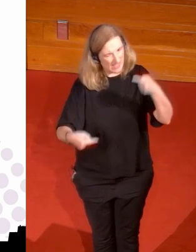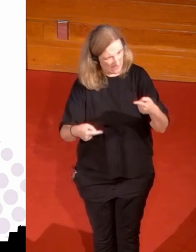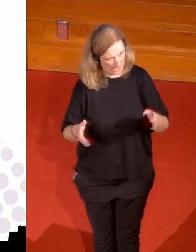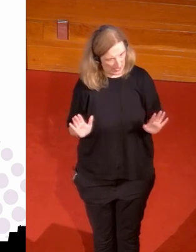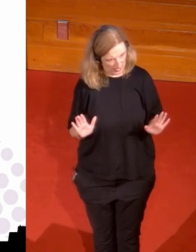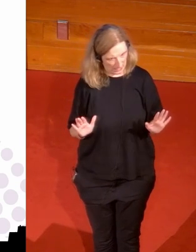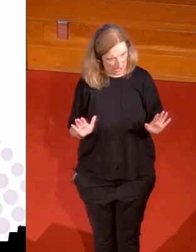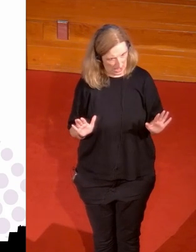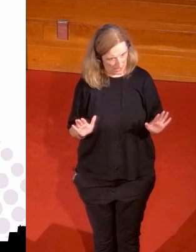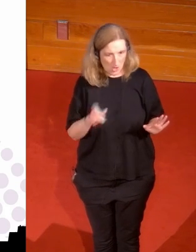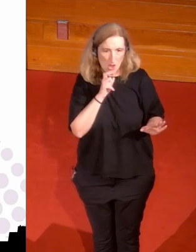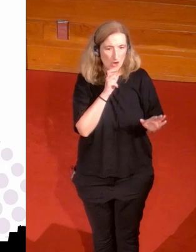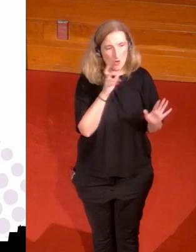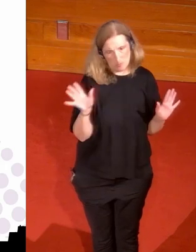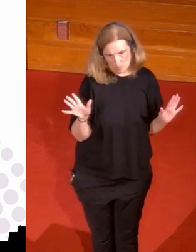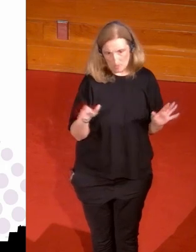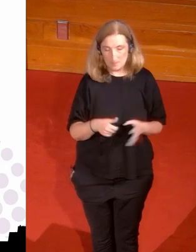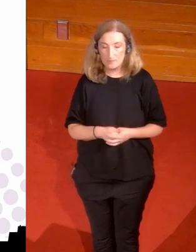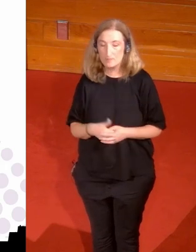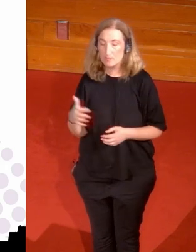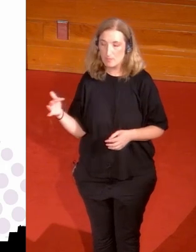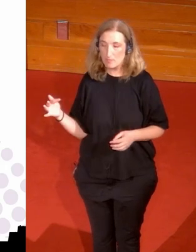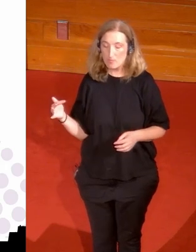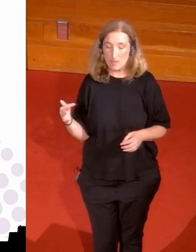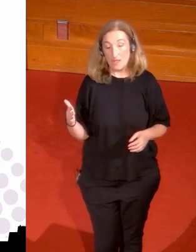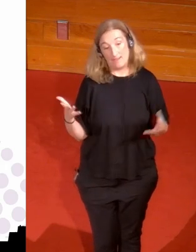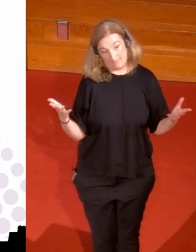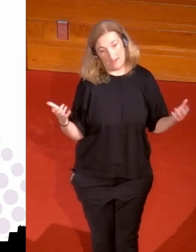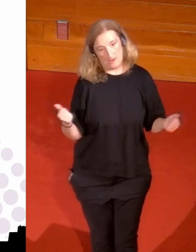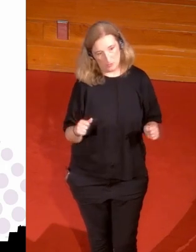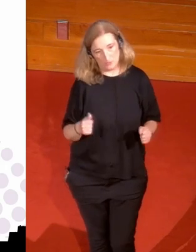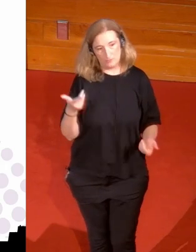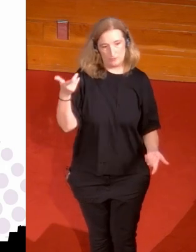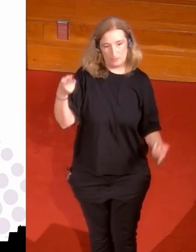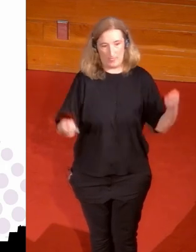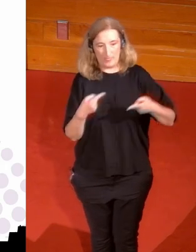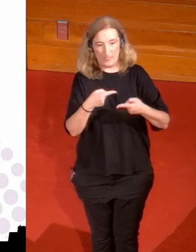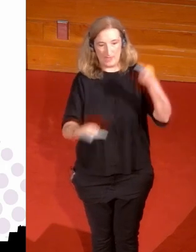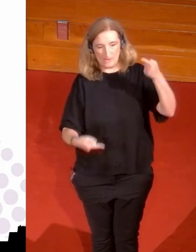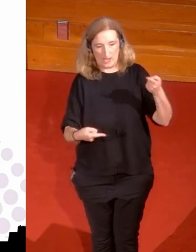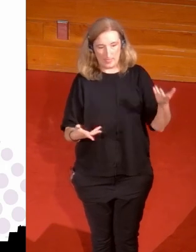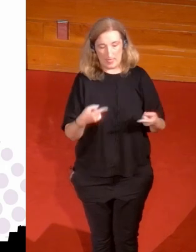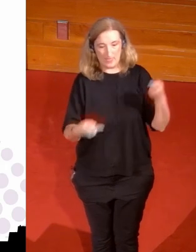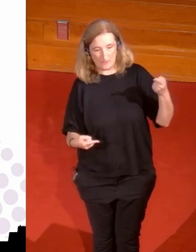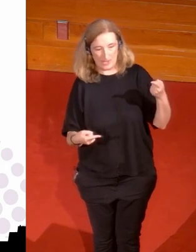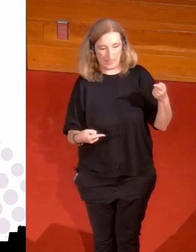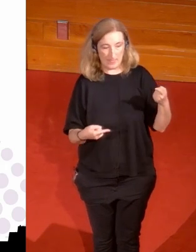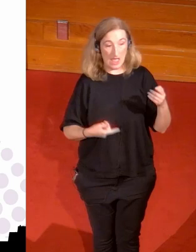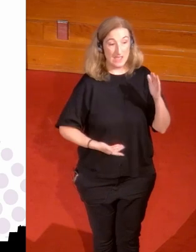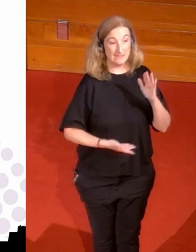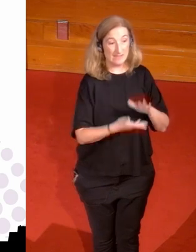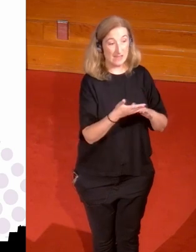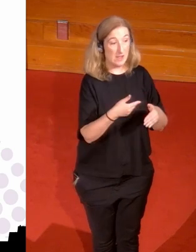europeas Bueno hay varias varias que claro que me dices Cuál es la diferencia entre salir a la